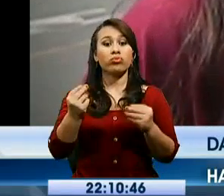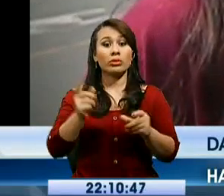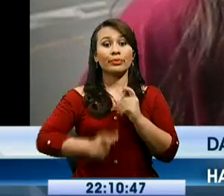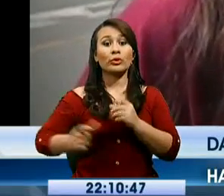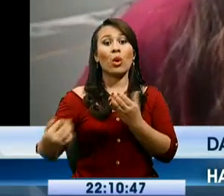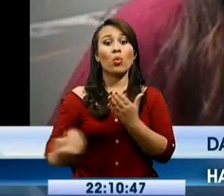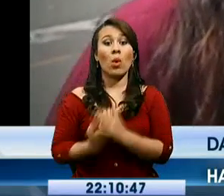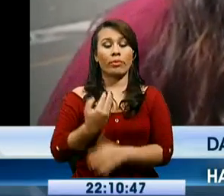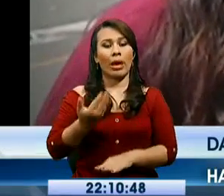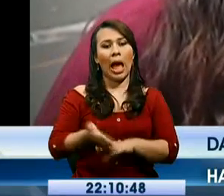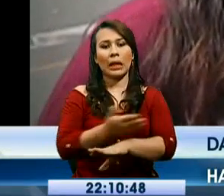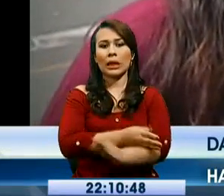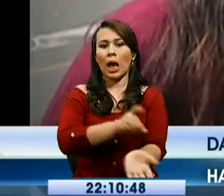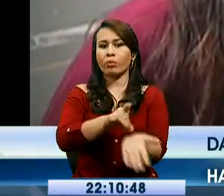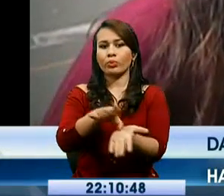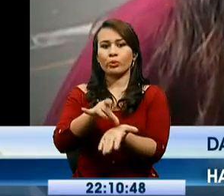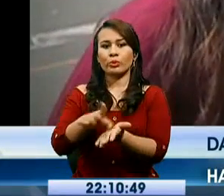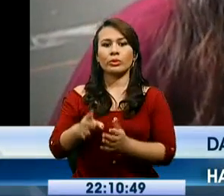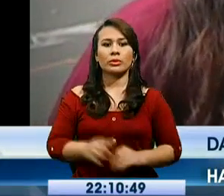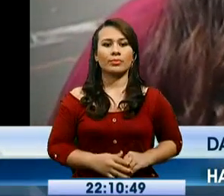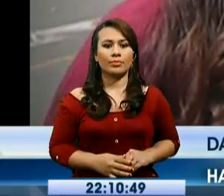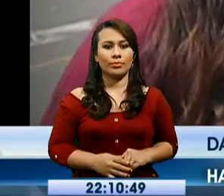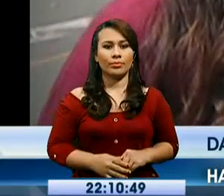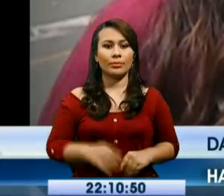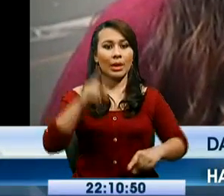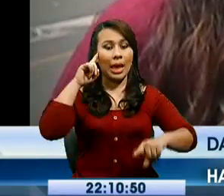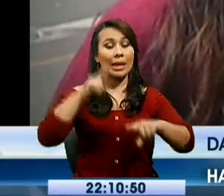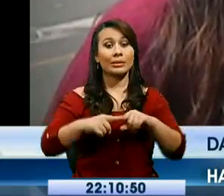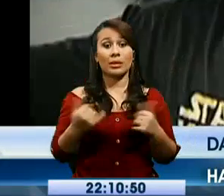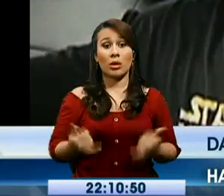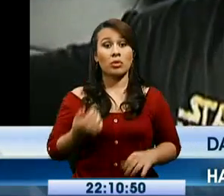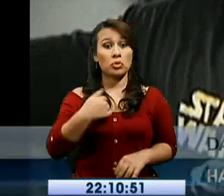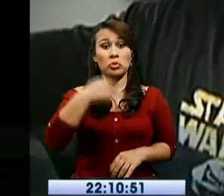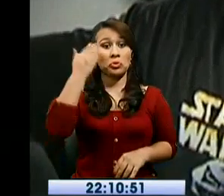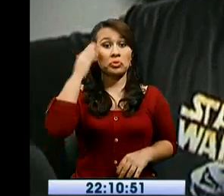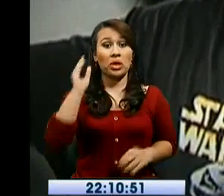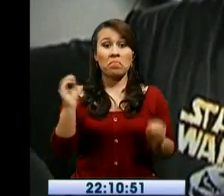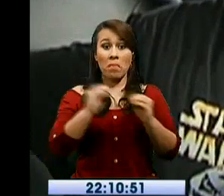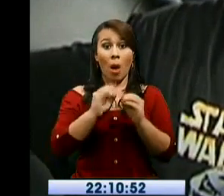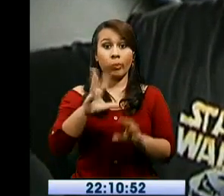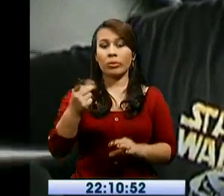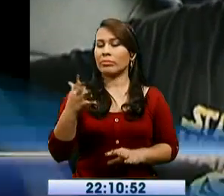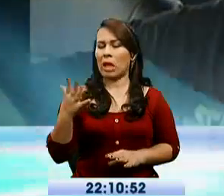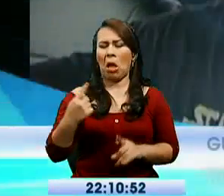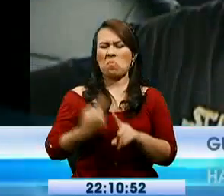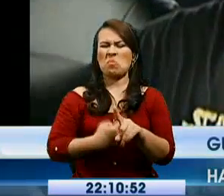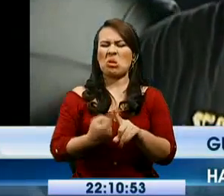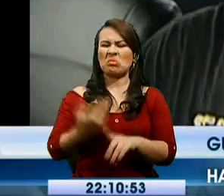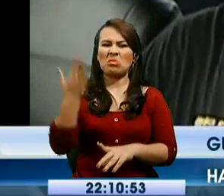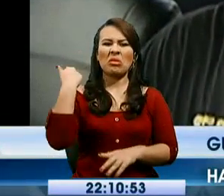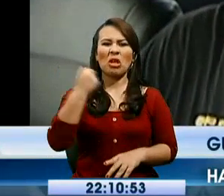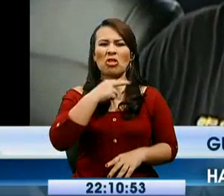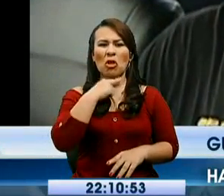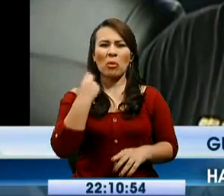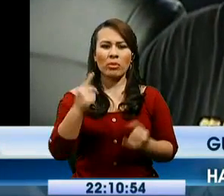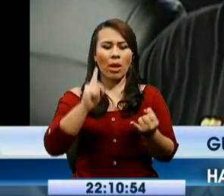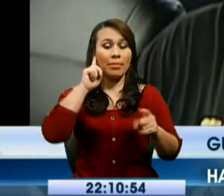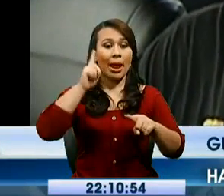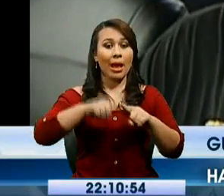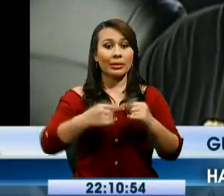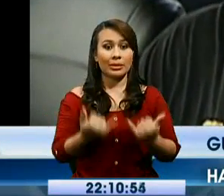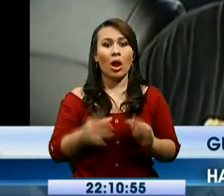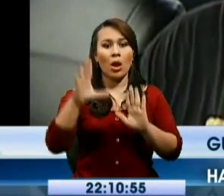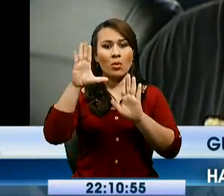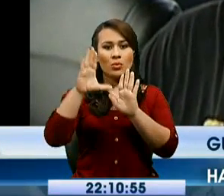ido? Ahora, bueno, de momento yo no he escuchado robos nuevos. Entonces ya tenemos algunos meses antes, por noviembre del año pasado, y